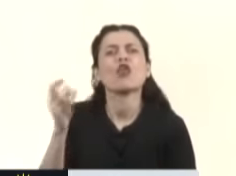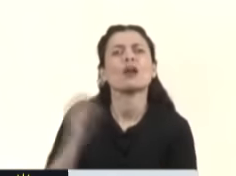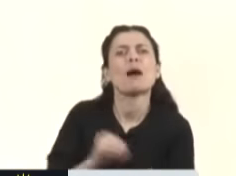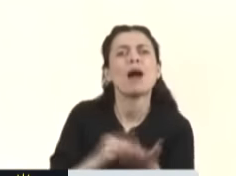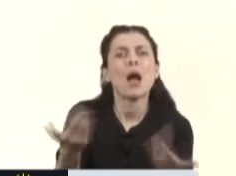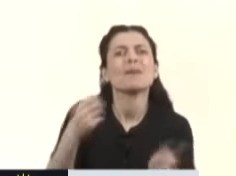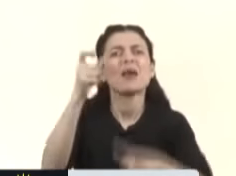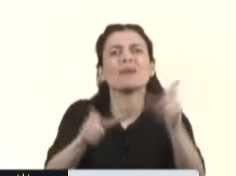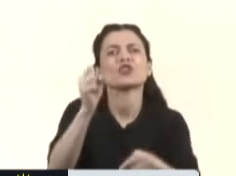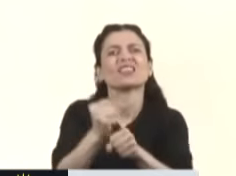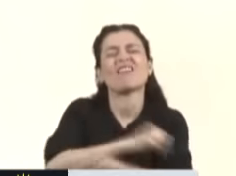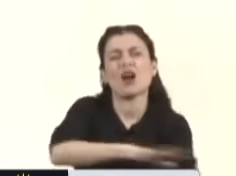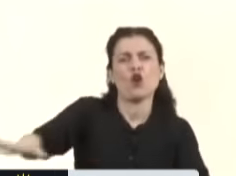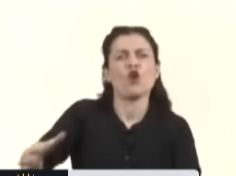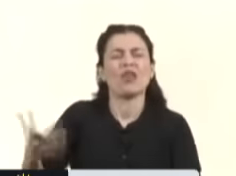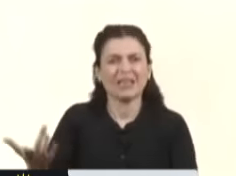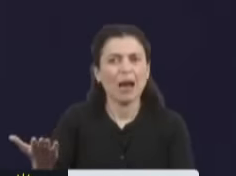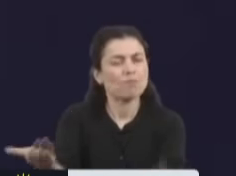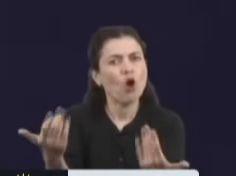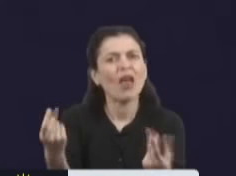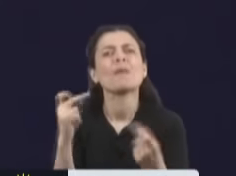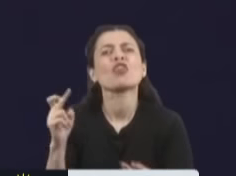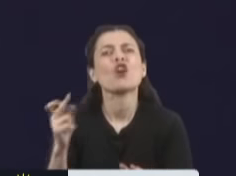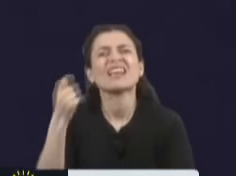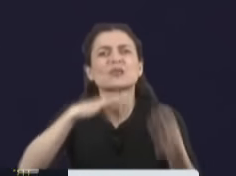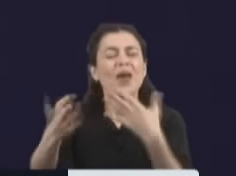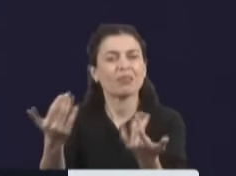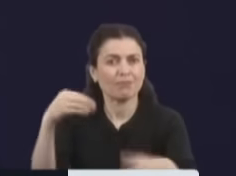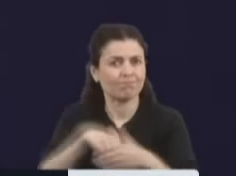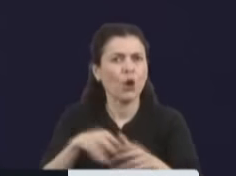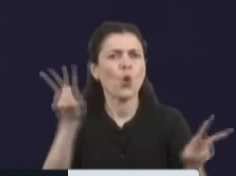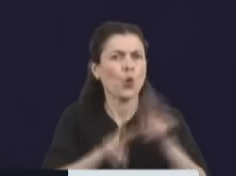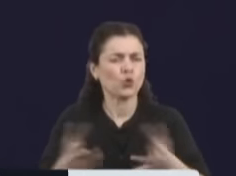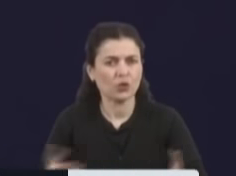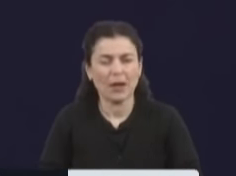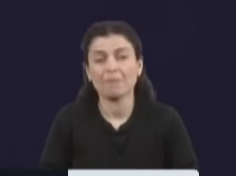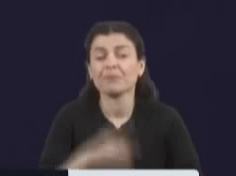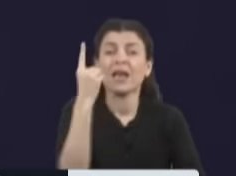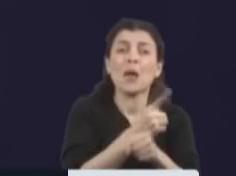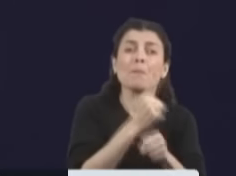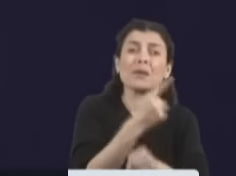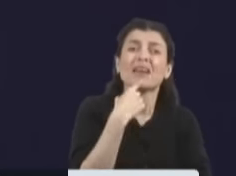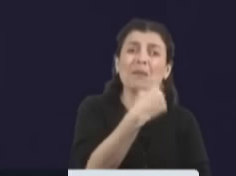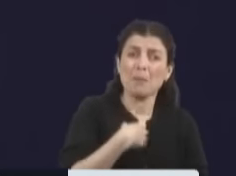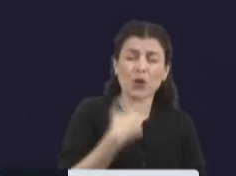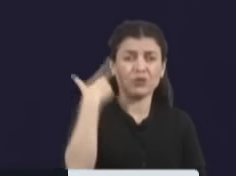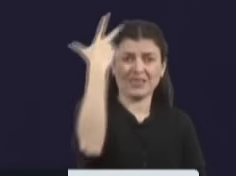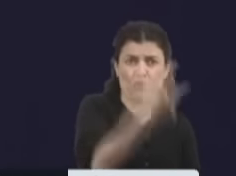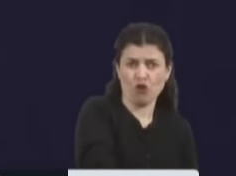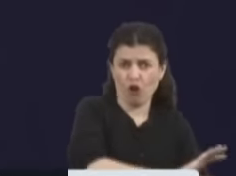Divisas Qué opinión al respecto Gracias la primera pregunta no y a la segunda